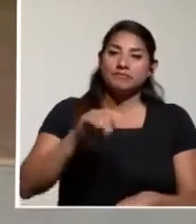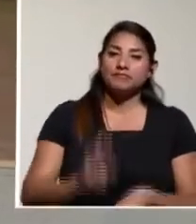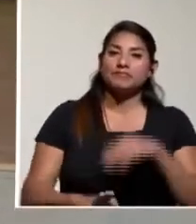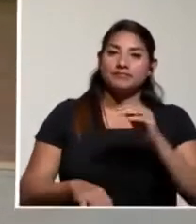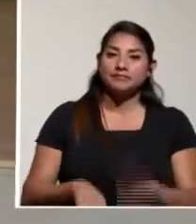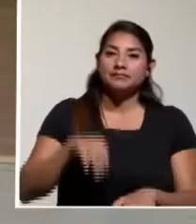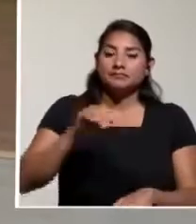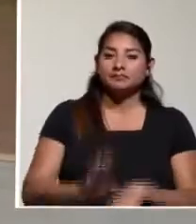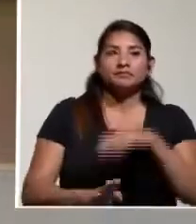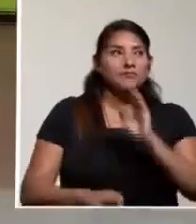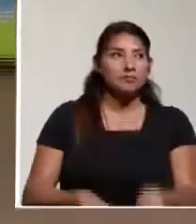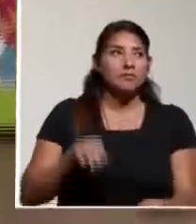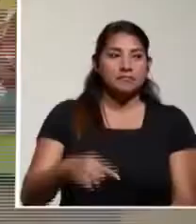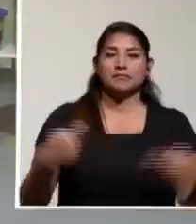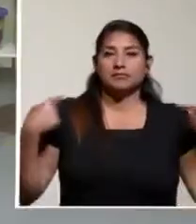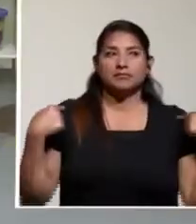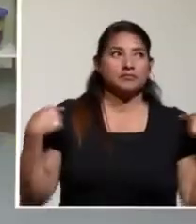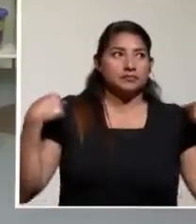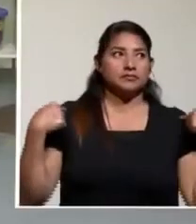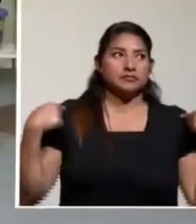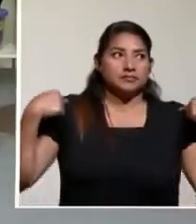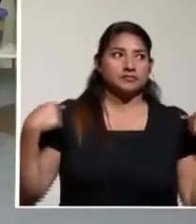Y vamos a empezar con los hombros de un lado.